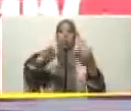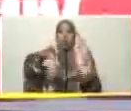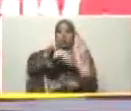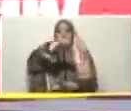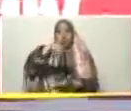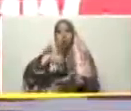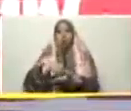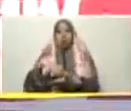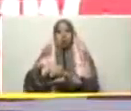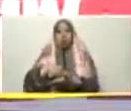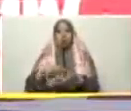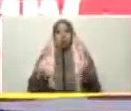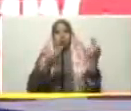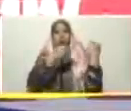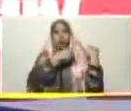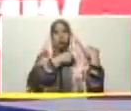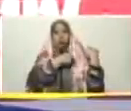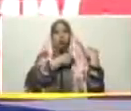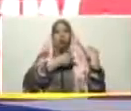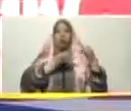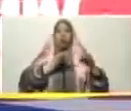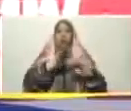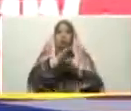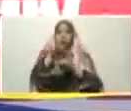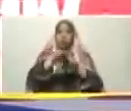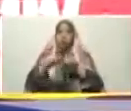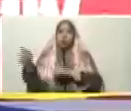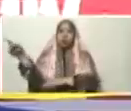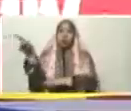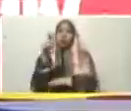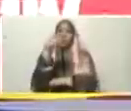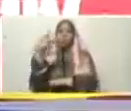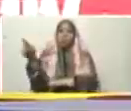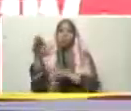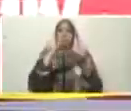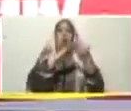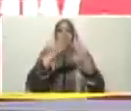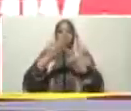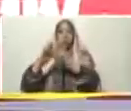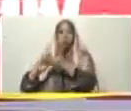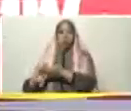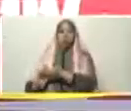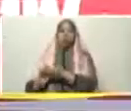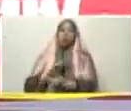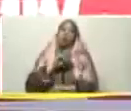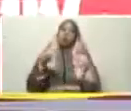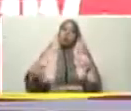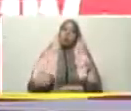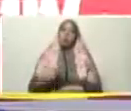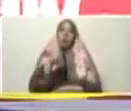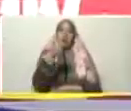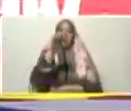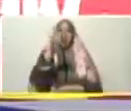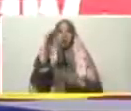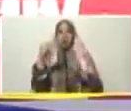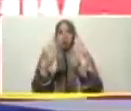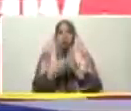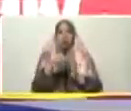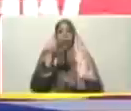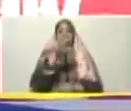y las direcciones estadales municipales parroquiales y comunales nosotros tenemos 14 mil